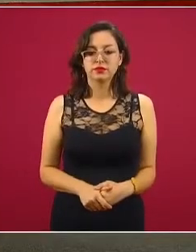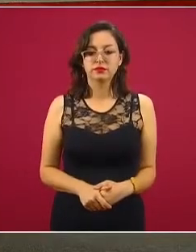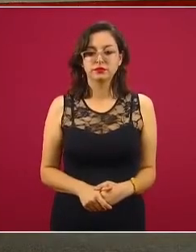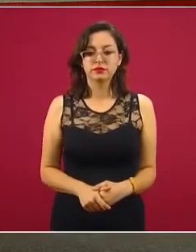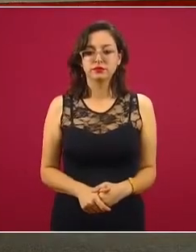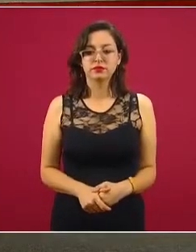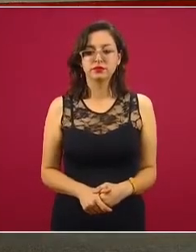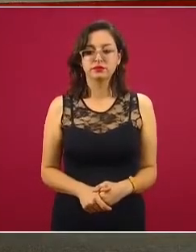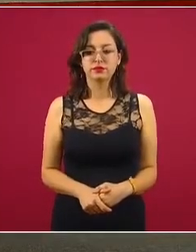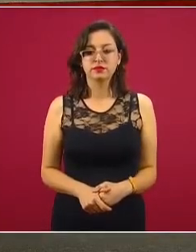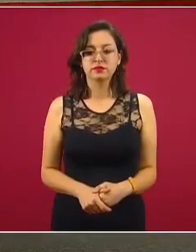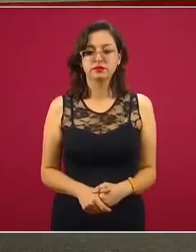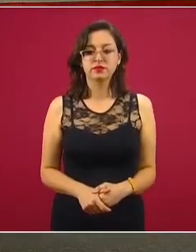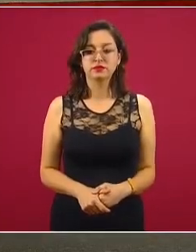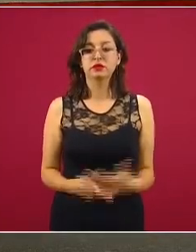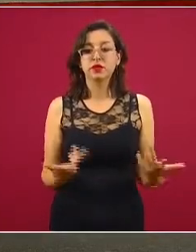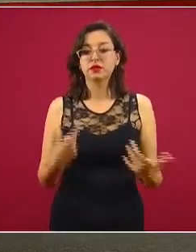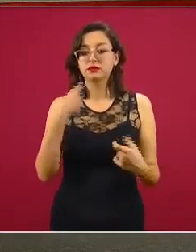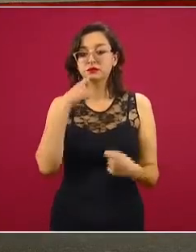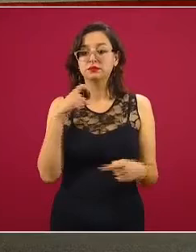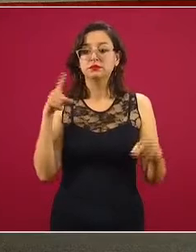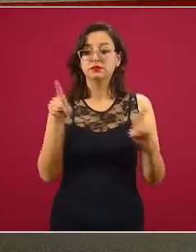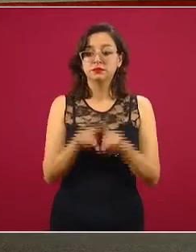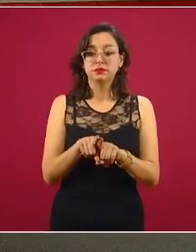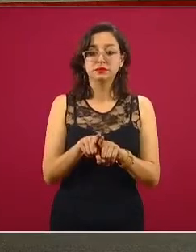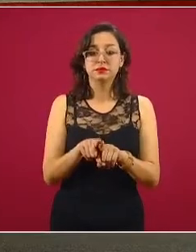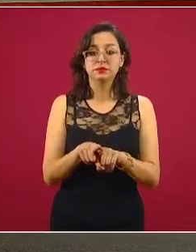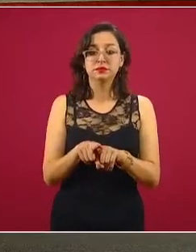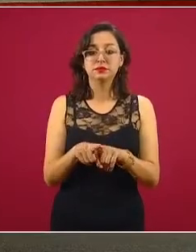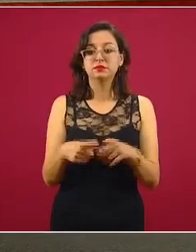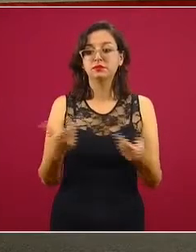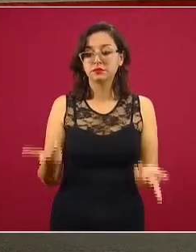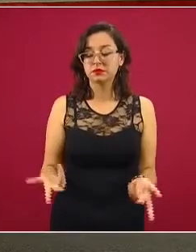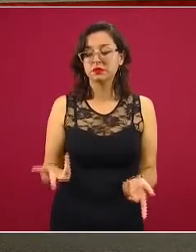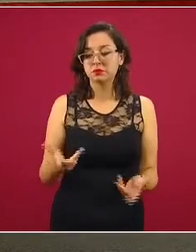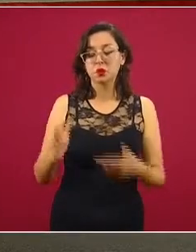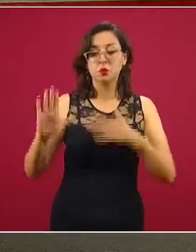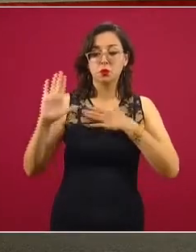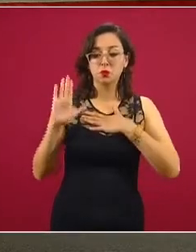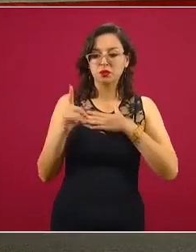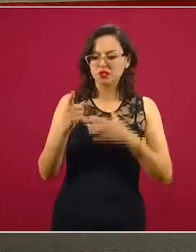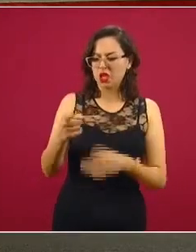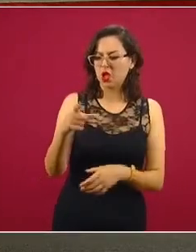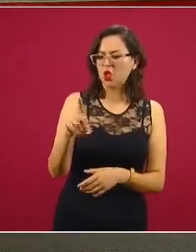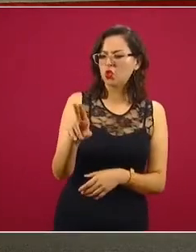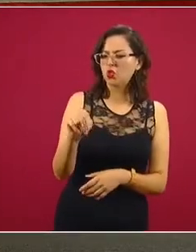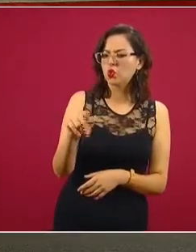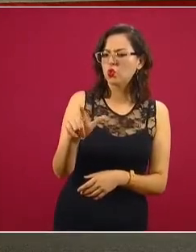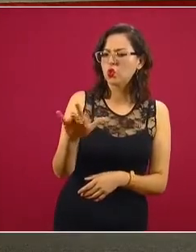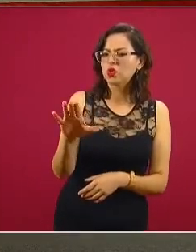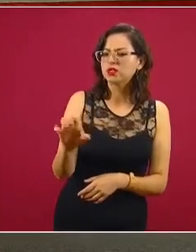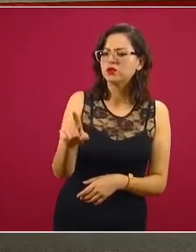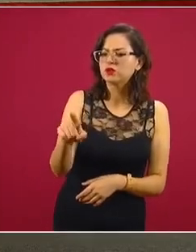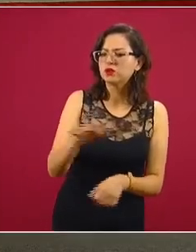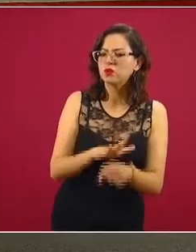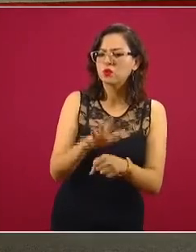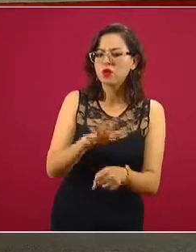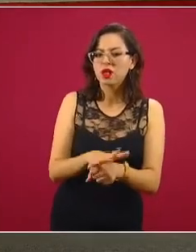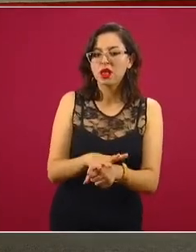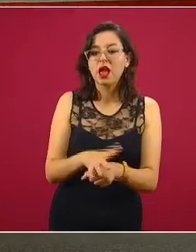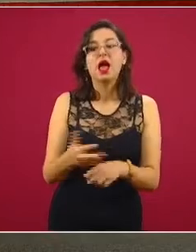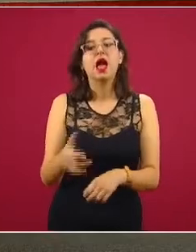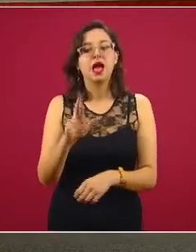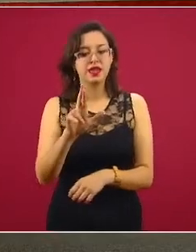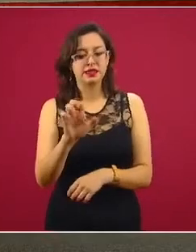Y, como le prometí a Dulce, pero supusimos que era de interés de todo. ¿Usted, Dulce, de qué medio es? De